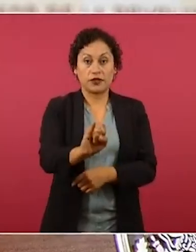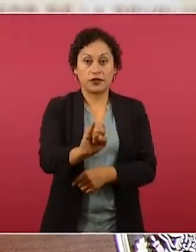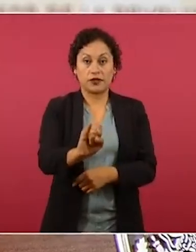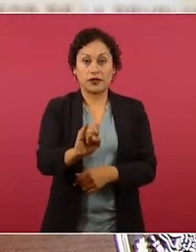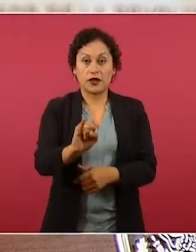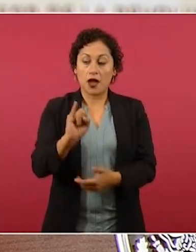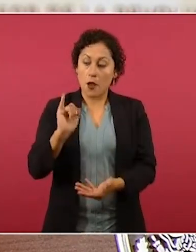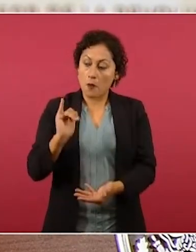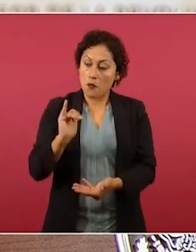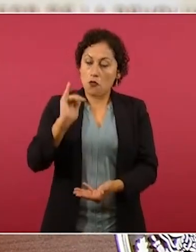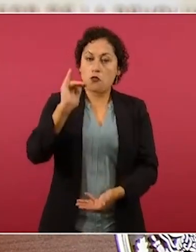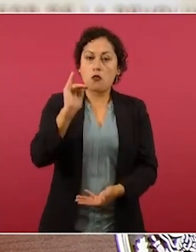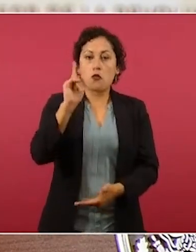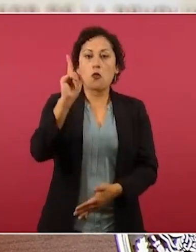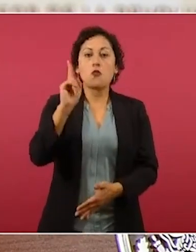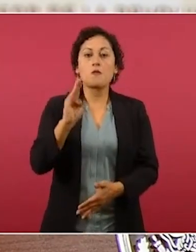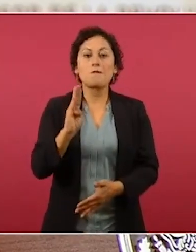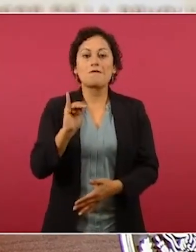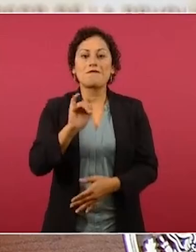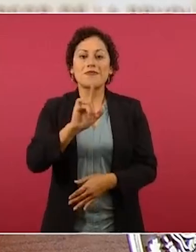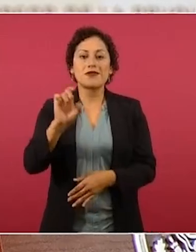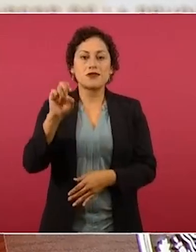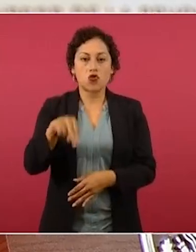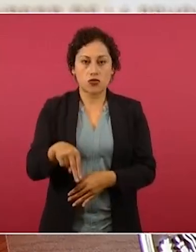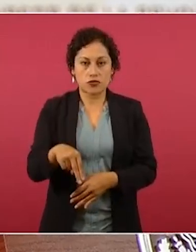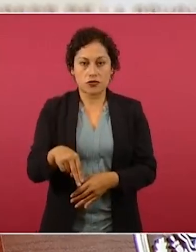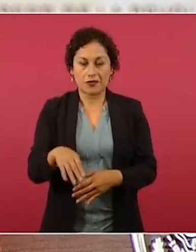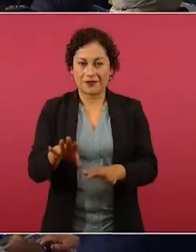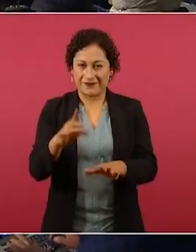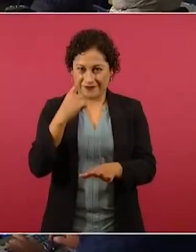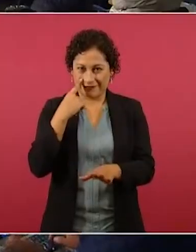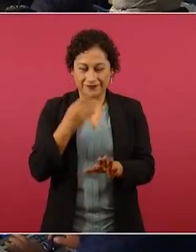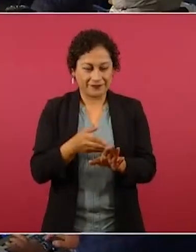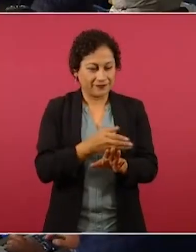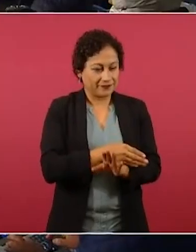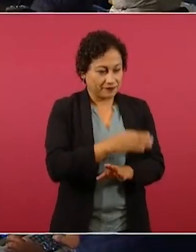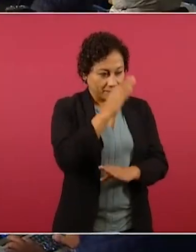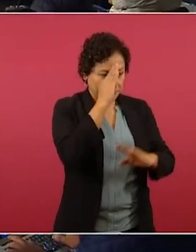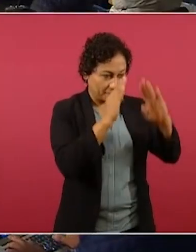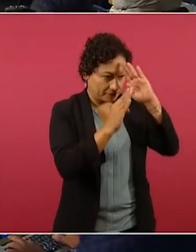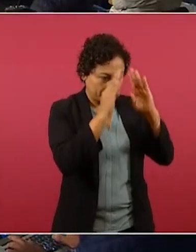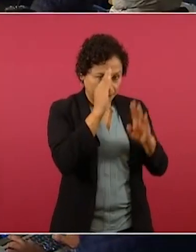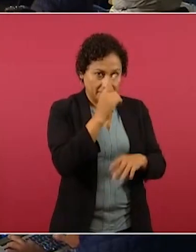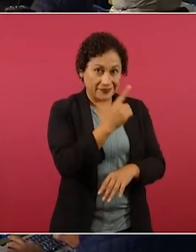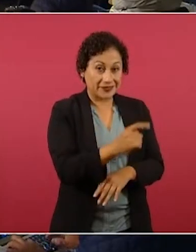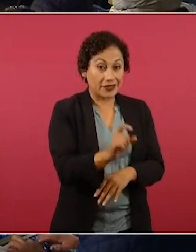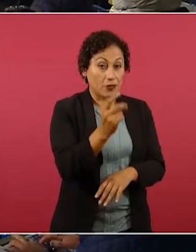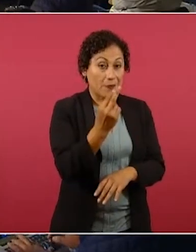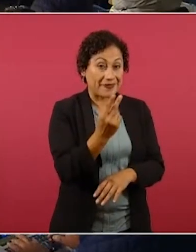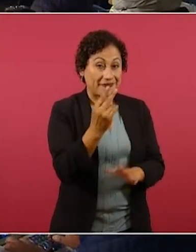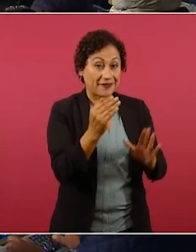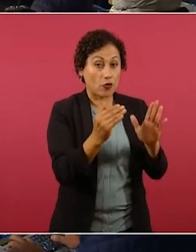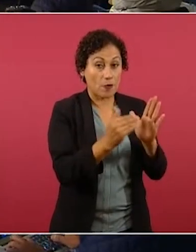1 billón. O sea, de 125 mil a 1 billón.